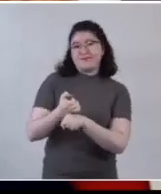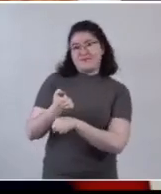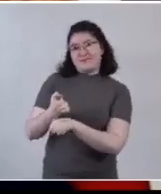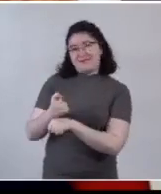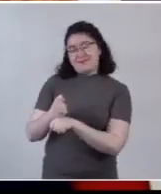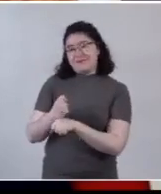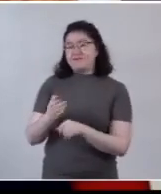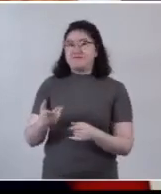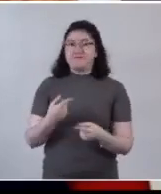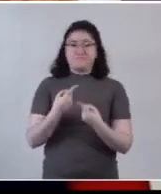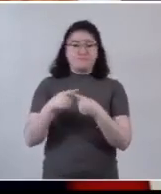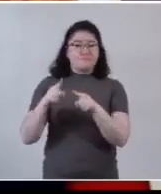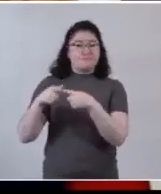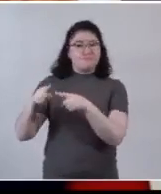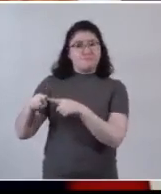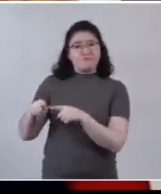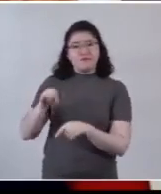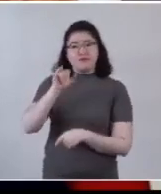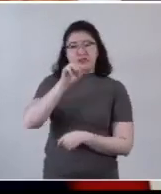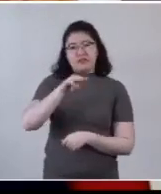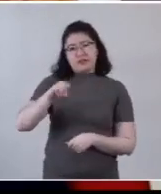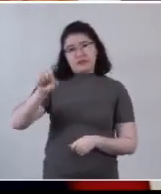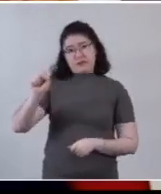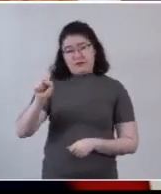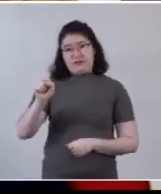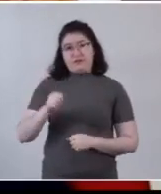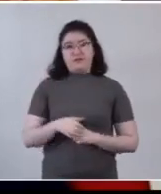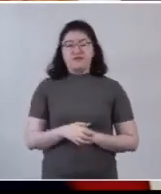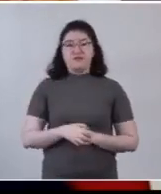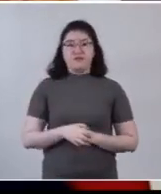Instituto Mexicano del Seguro Social